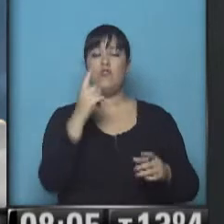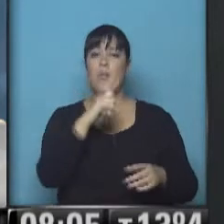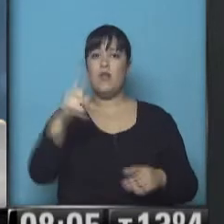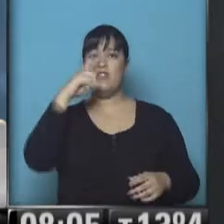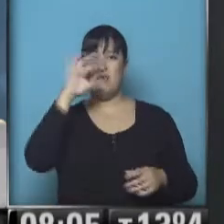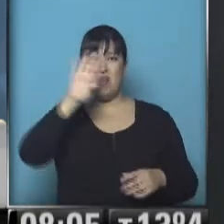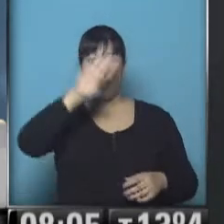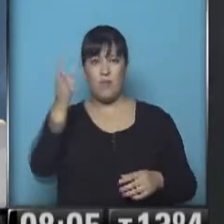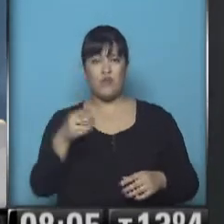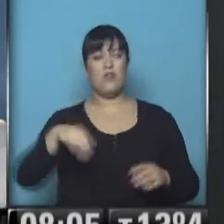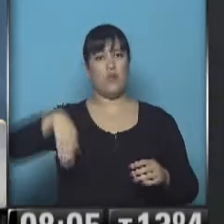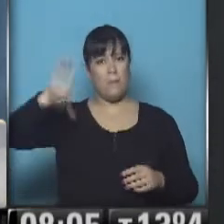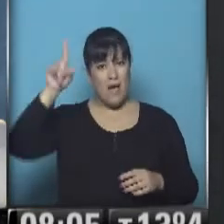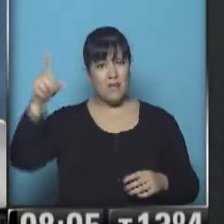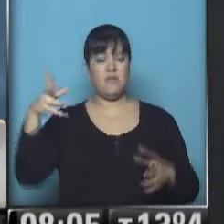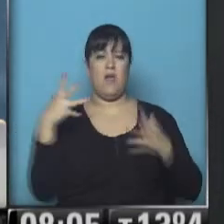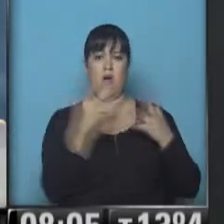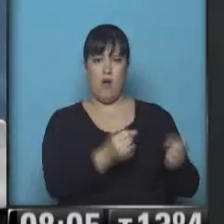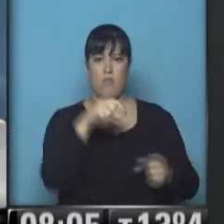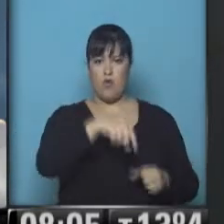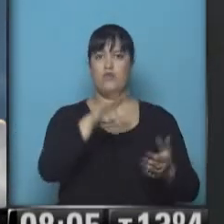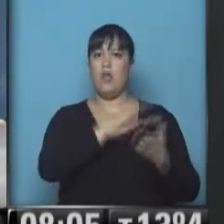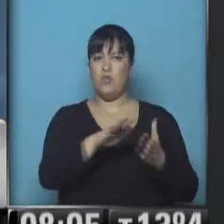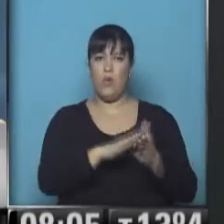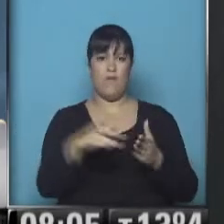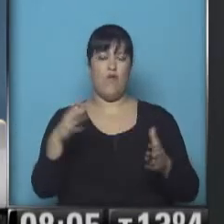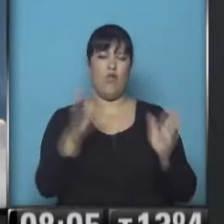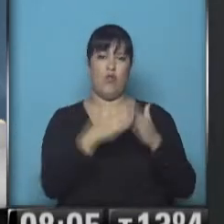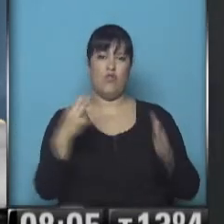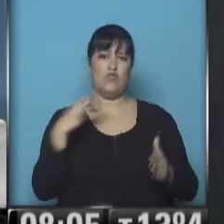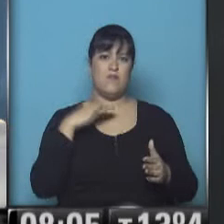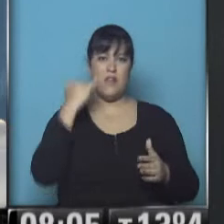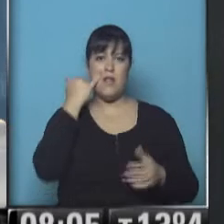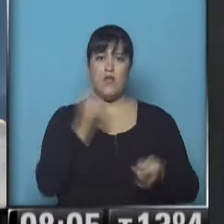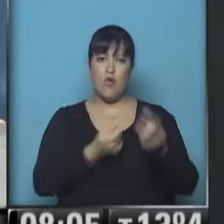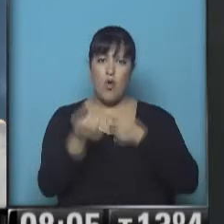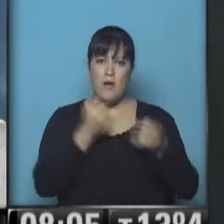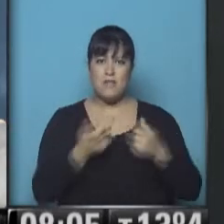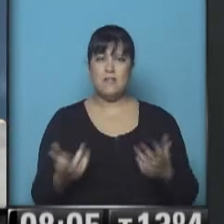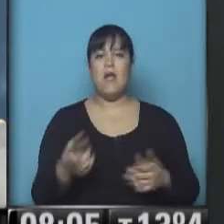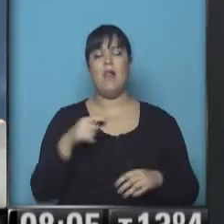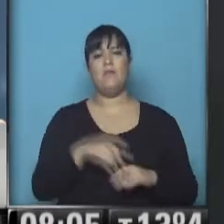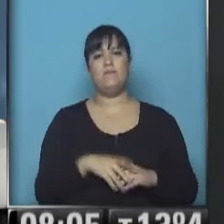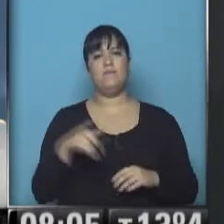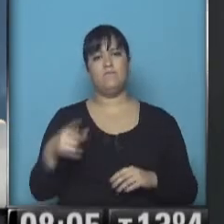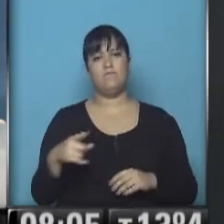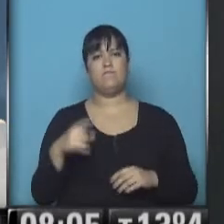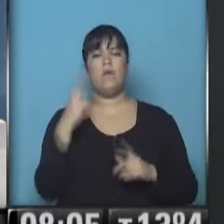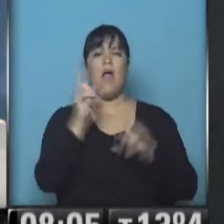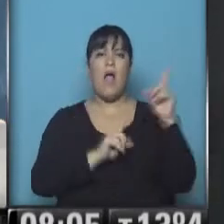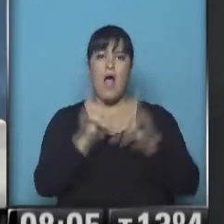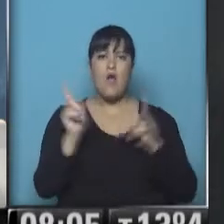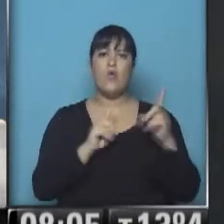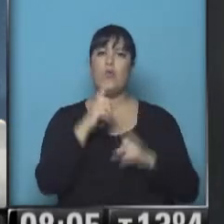70% respalda claramente esta nueva normativa en virtud de la consideración de algunas de